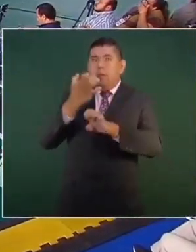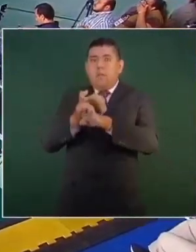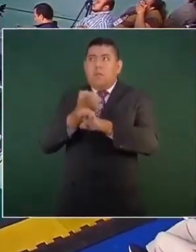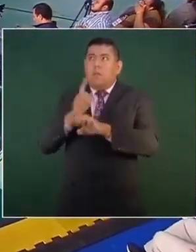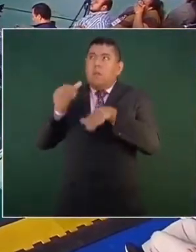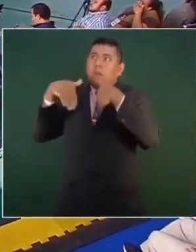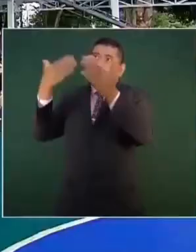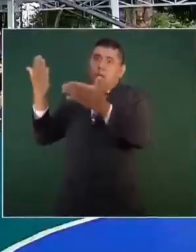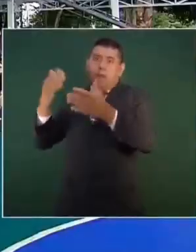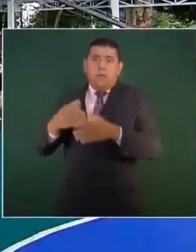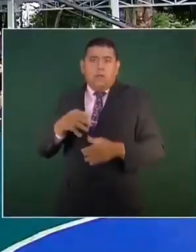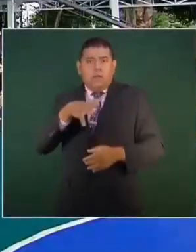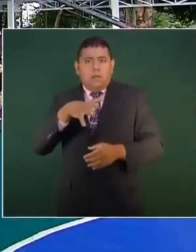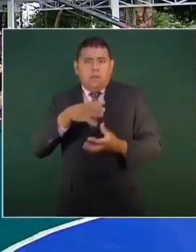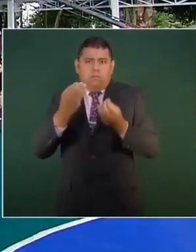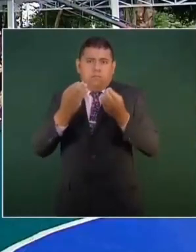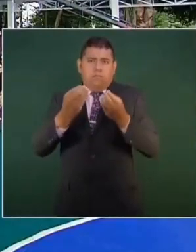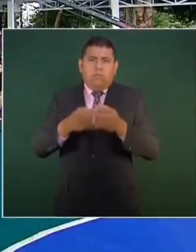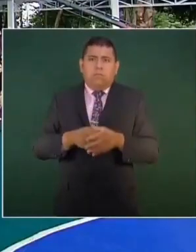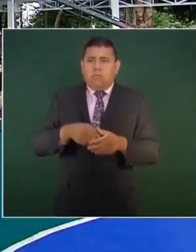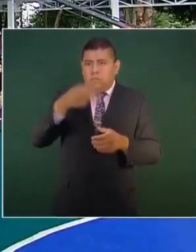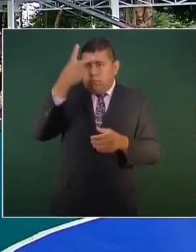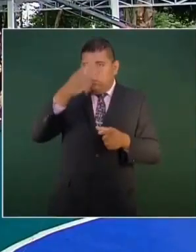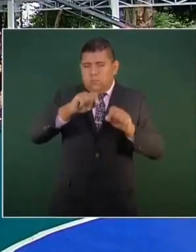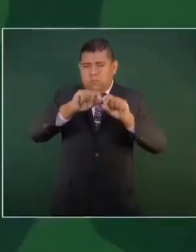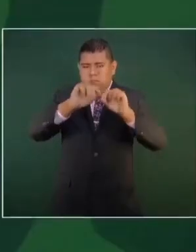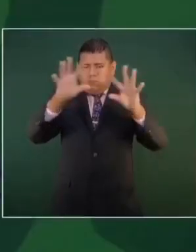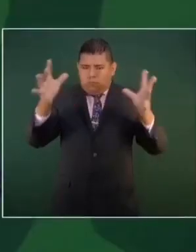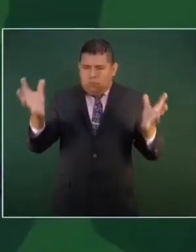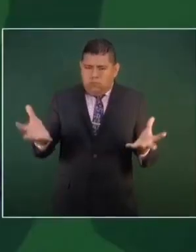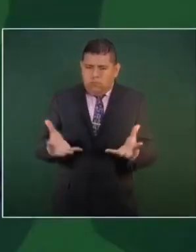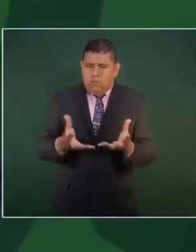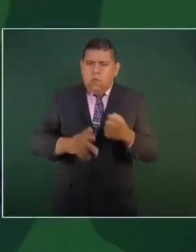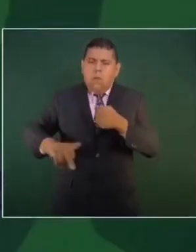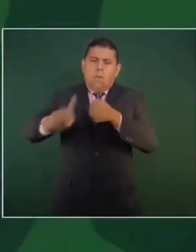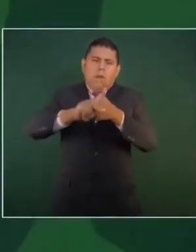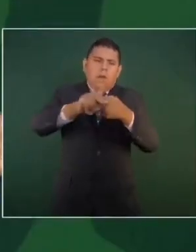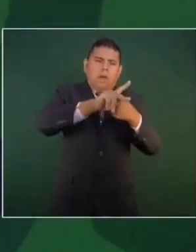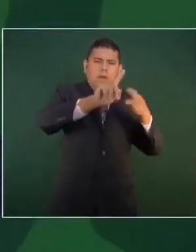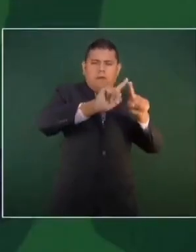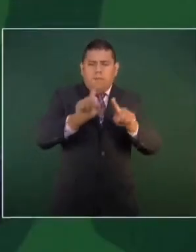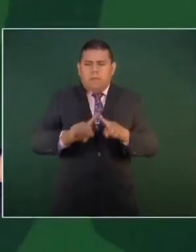¿Cuánto? En 100 países, 40,000 elementos.